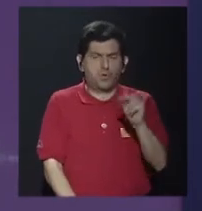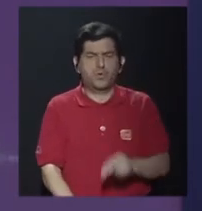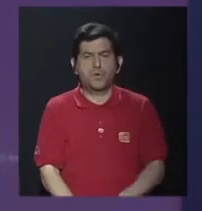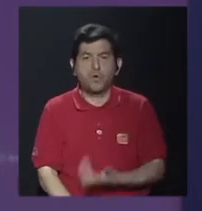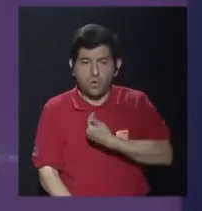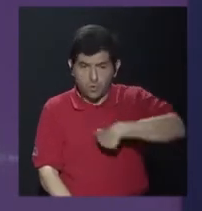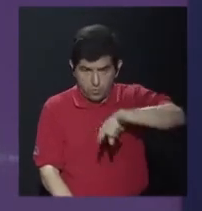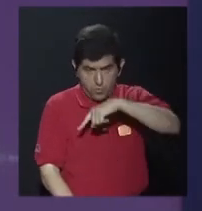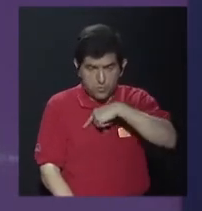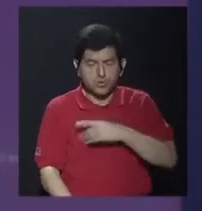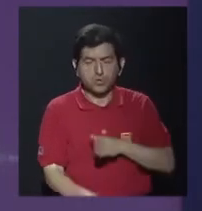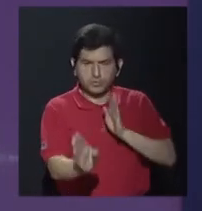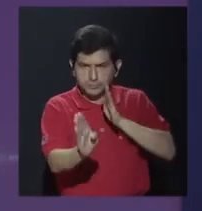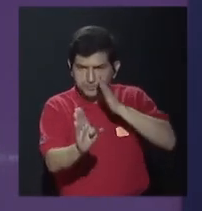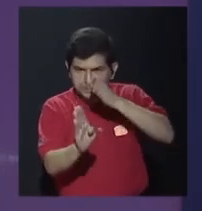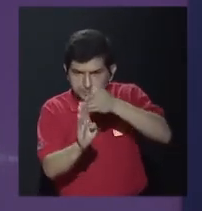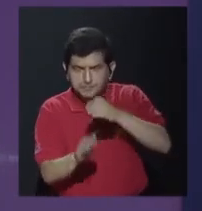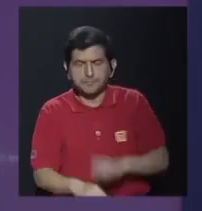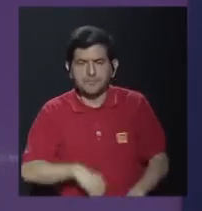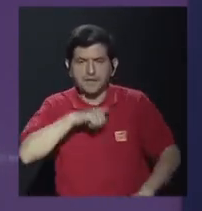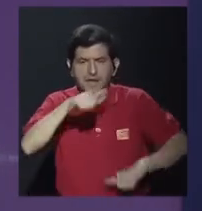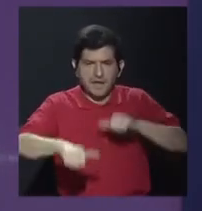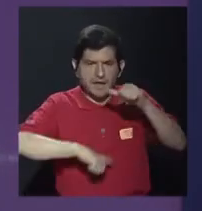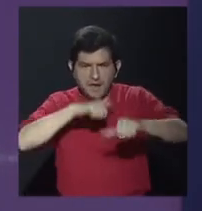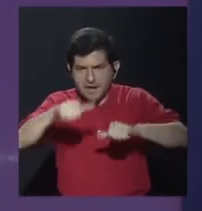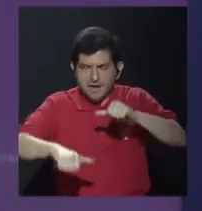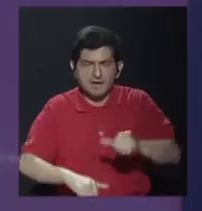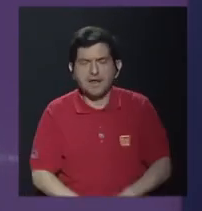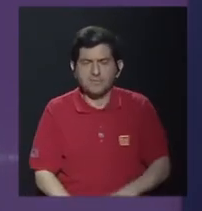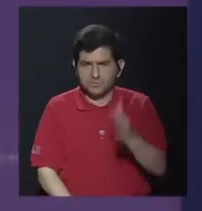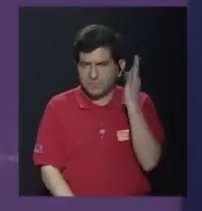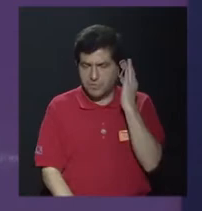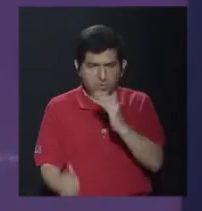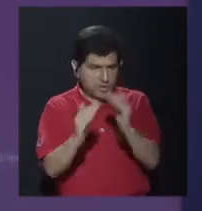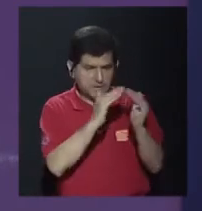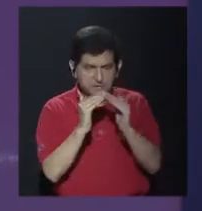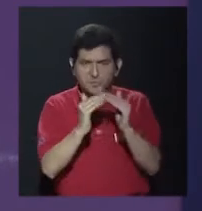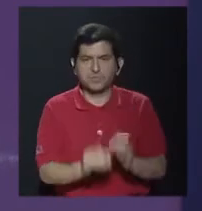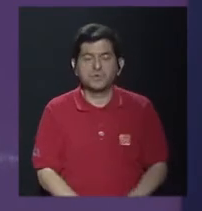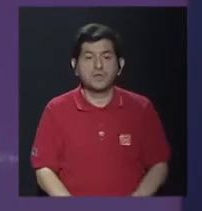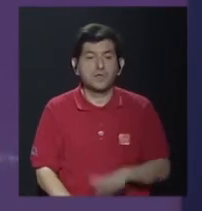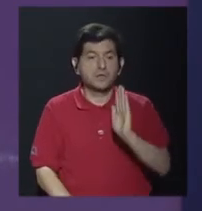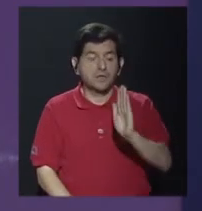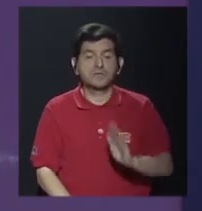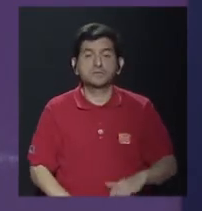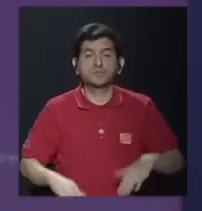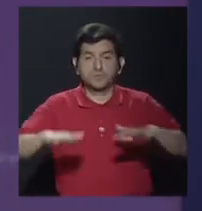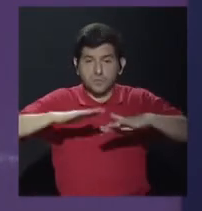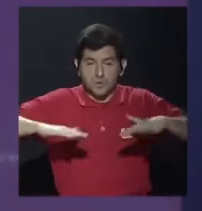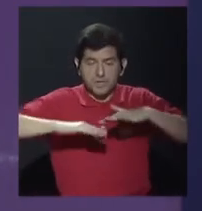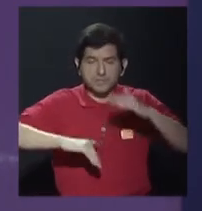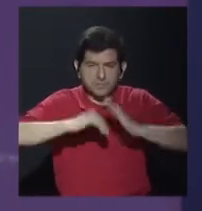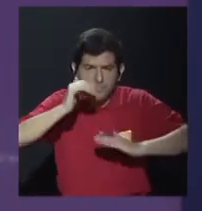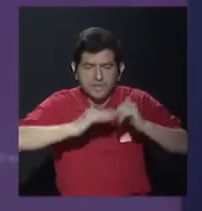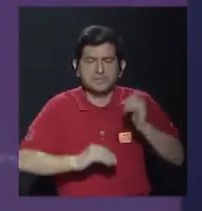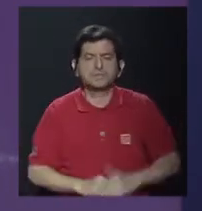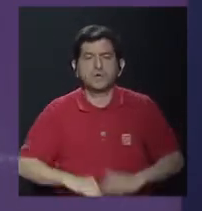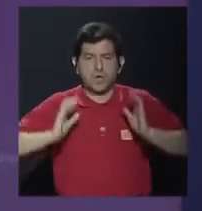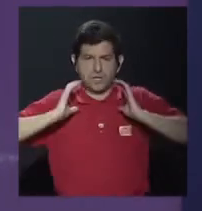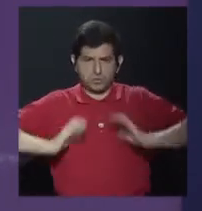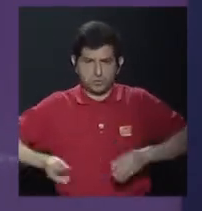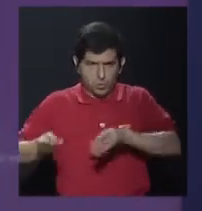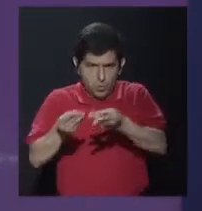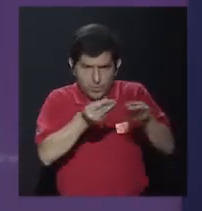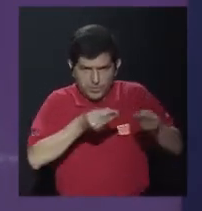fuimos cayendo directamente en el feminismo comunitario, además porque su campo epistemológico es el cuerpo-territorio y